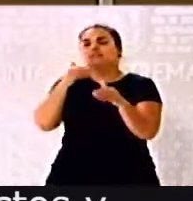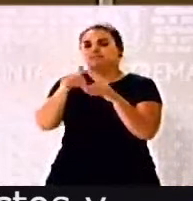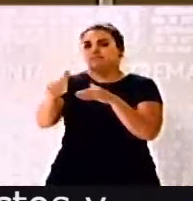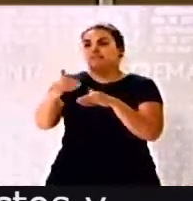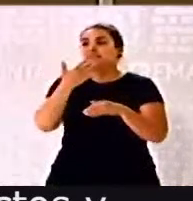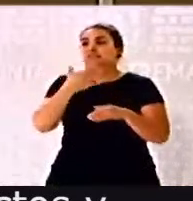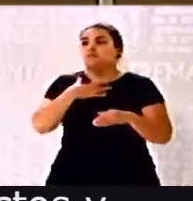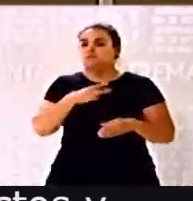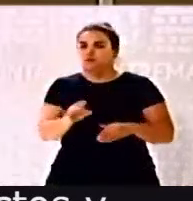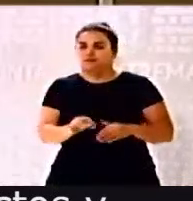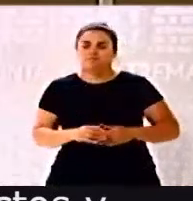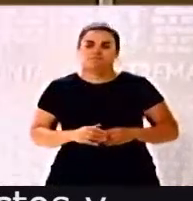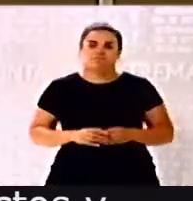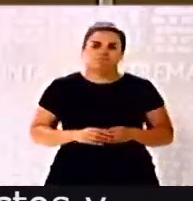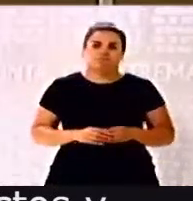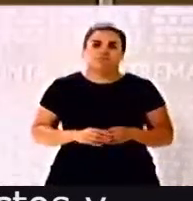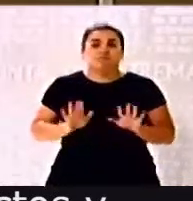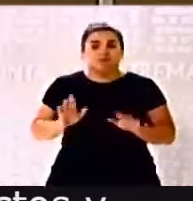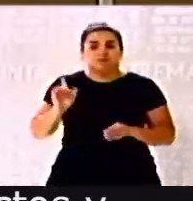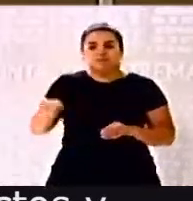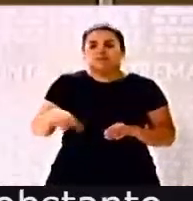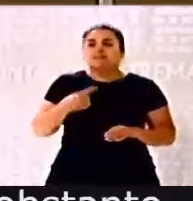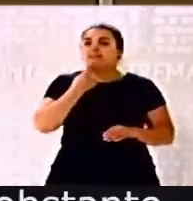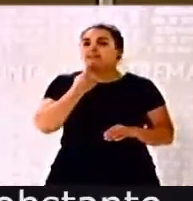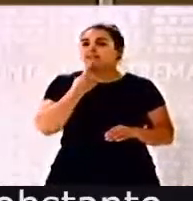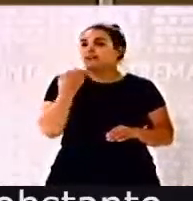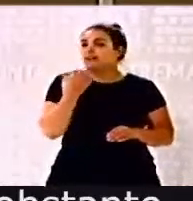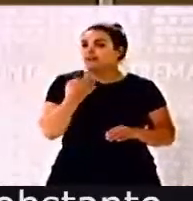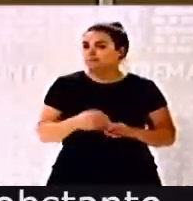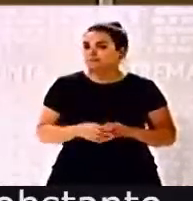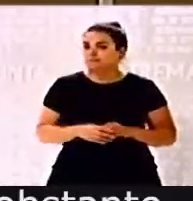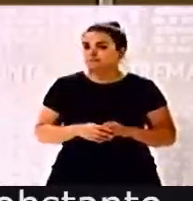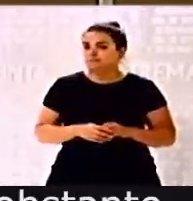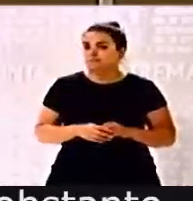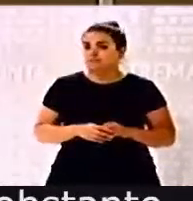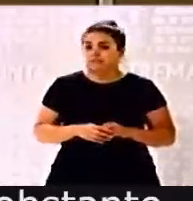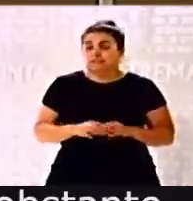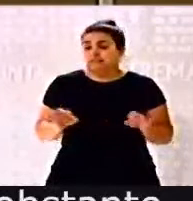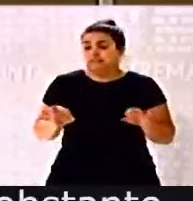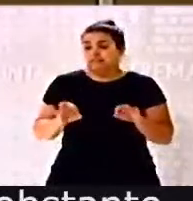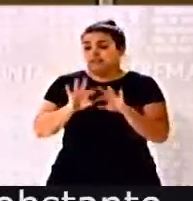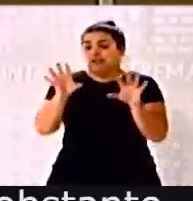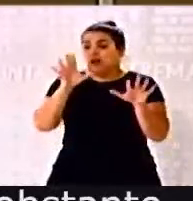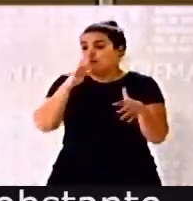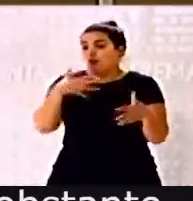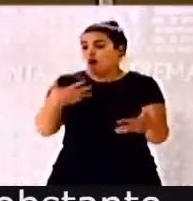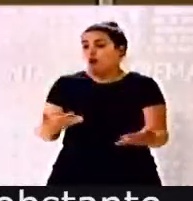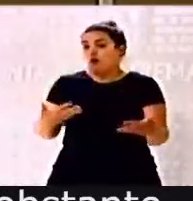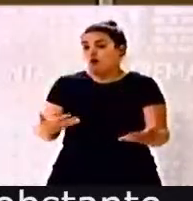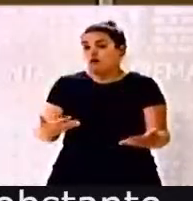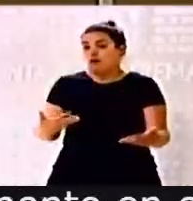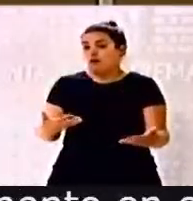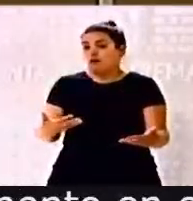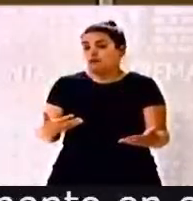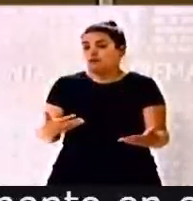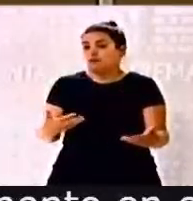posible. No obstante, decirles también que no hay evidencias en este momento, en el momento actual, de